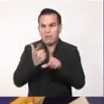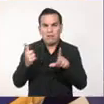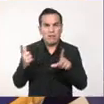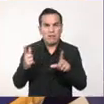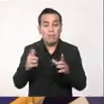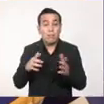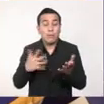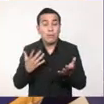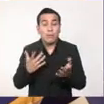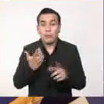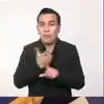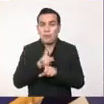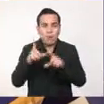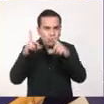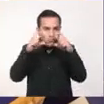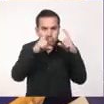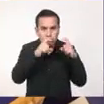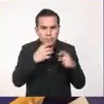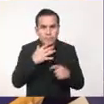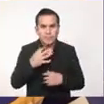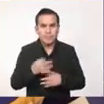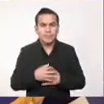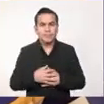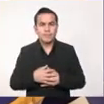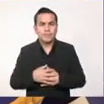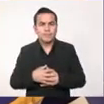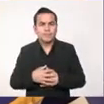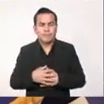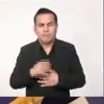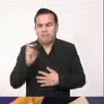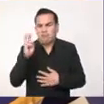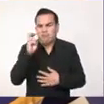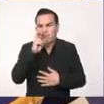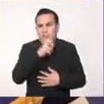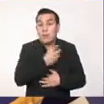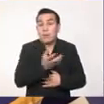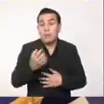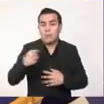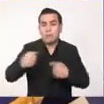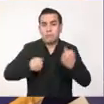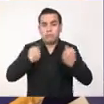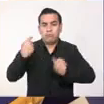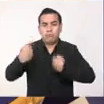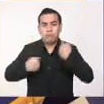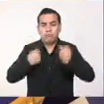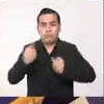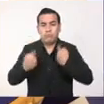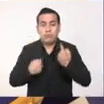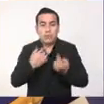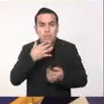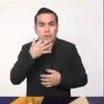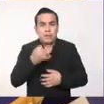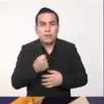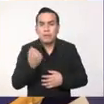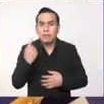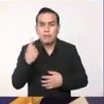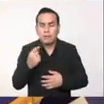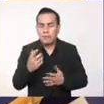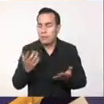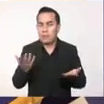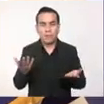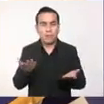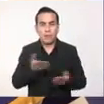El Salvador no hay libertad de prensa. Extraño, ¿verdad? Como todos los medios me atacan. Si fueran míos, les daría la orden de que no me